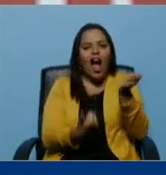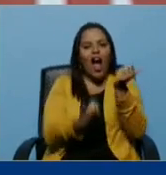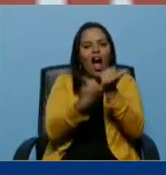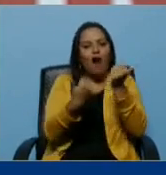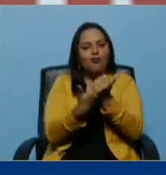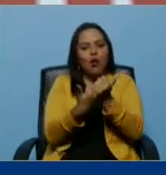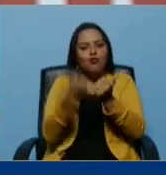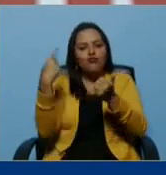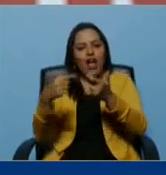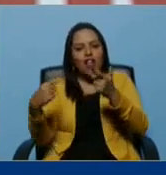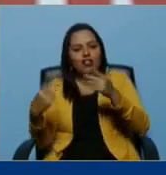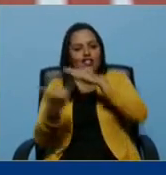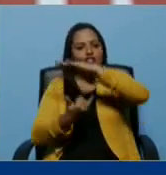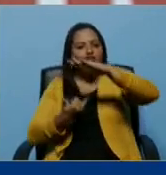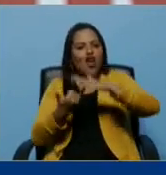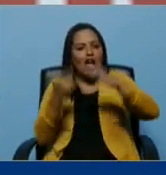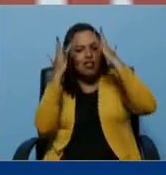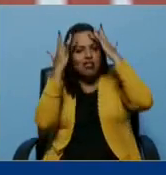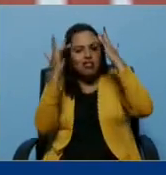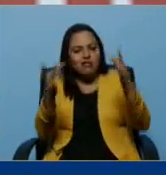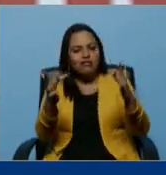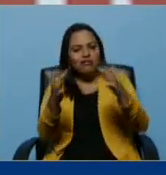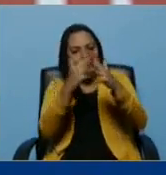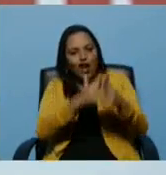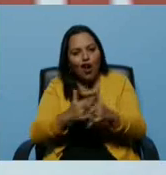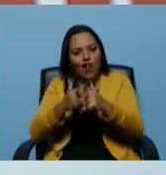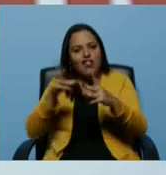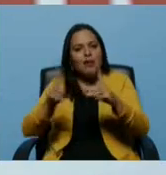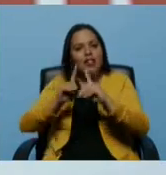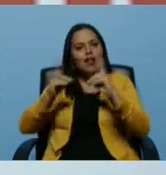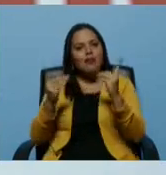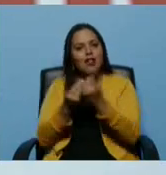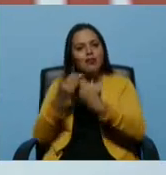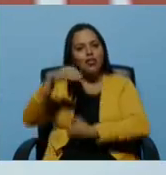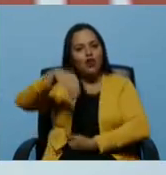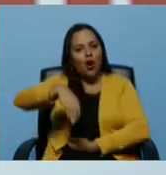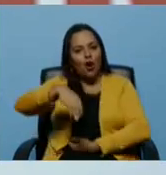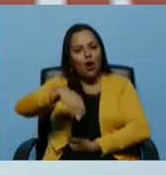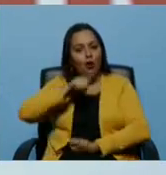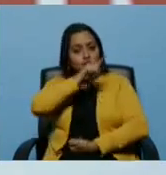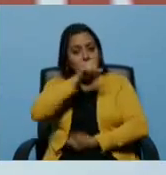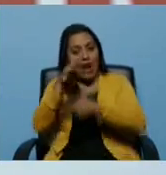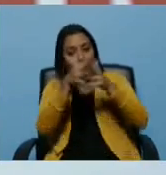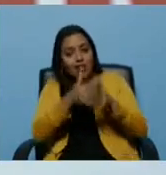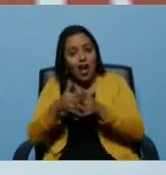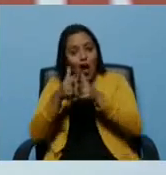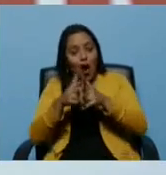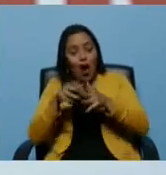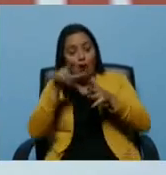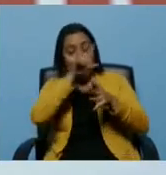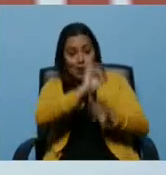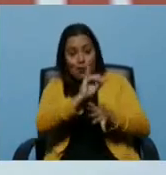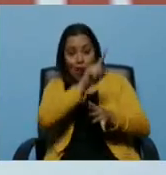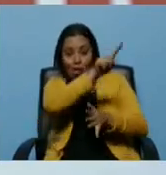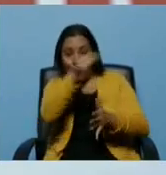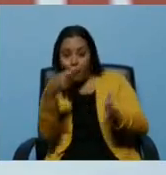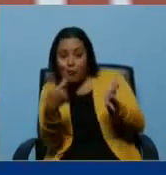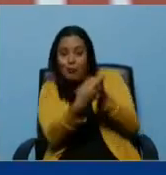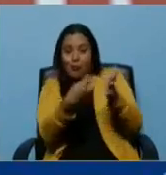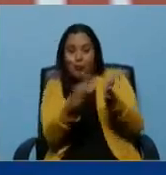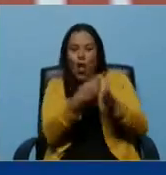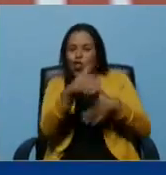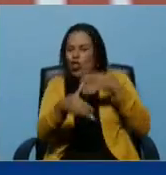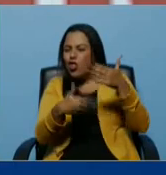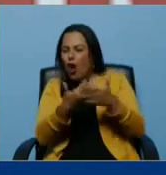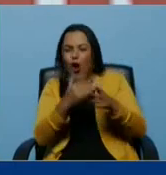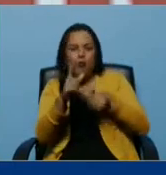Agencia Central de Inteligencia de los Estados Unidos y del Departamento de Estado, con la que ellos financian todas las acciones